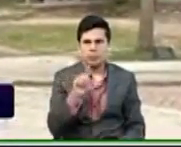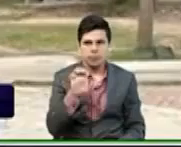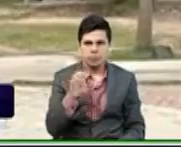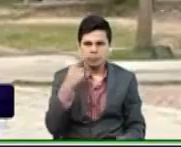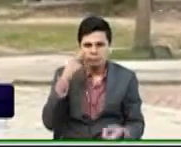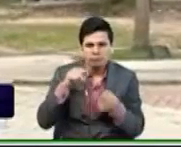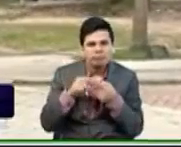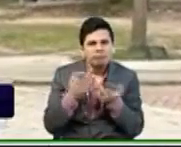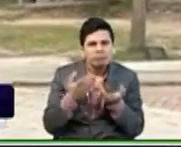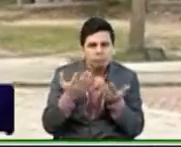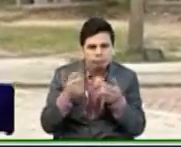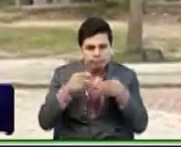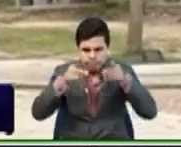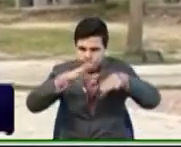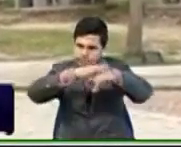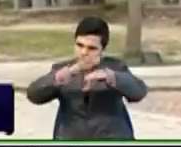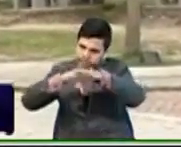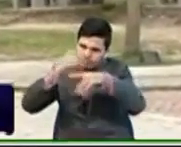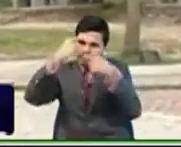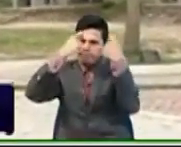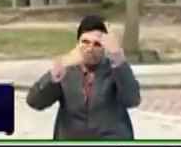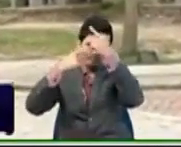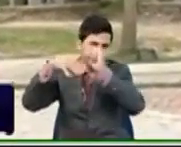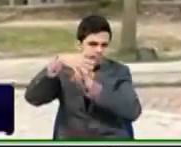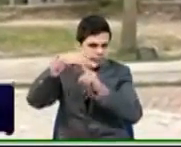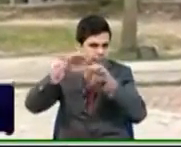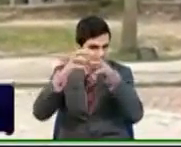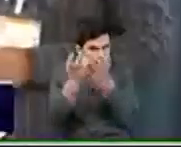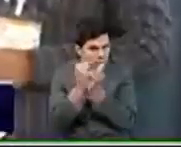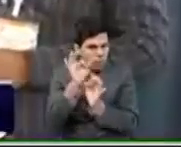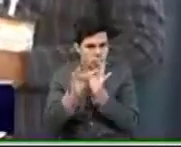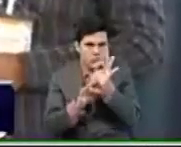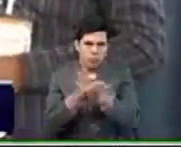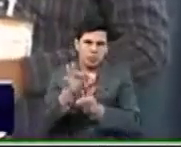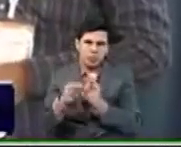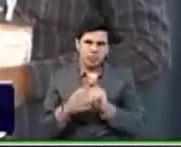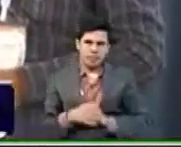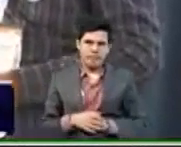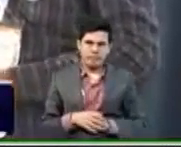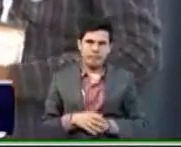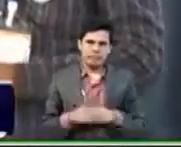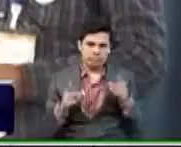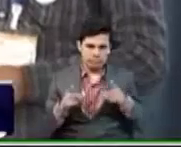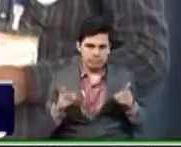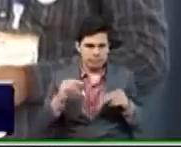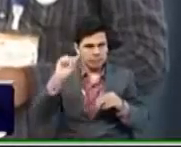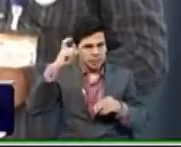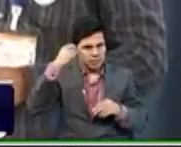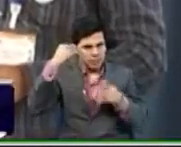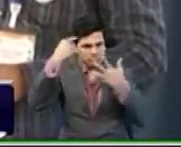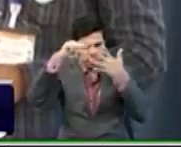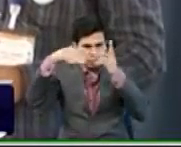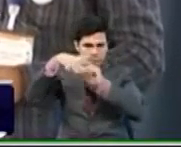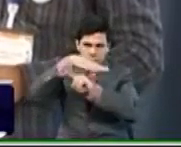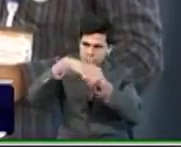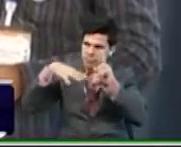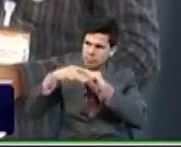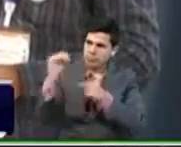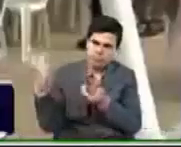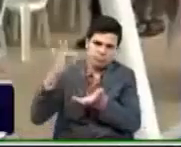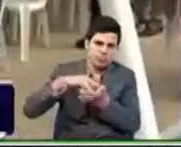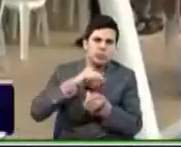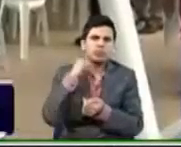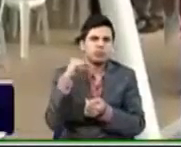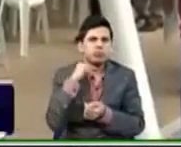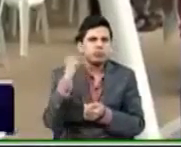con el objetivo de crear conciencia sobre la conservación del planeta. Con la participación de las autoridades ambientales, municipales y